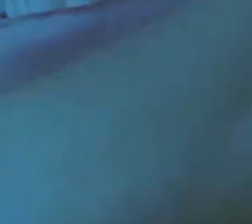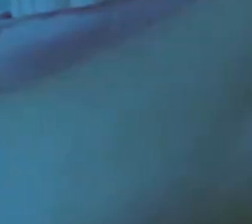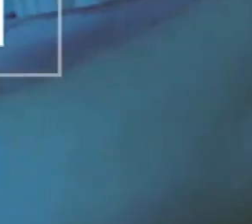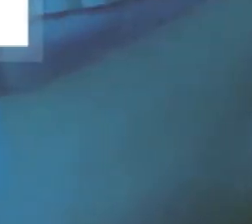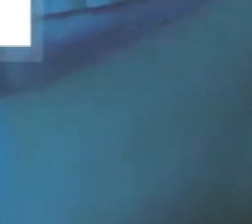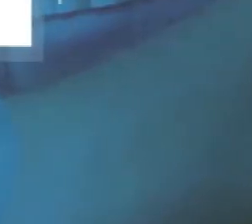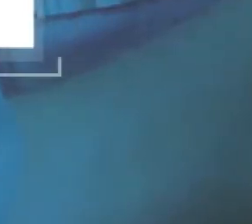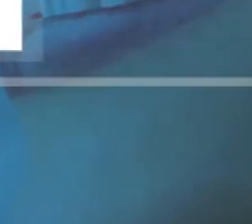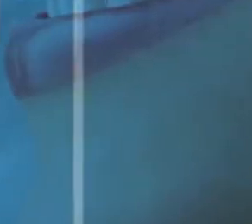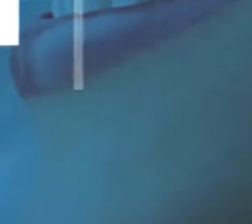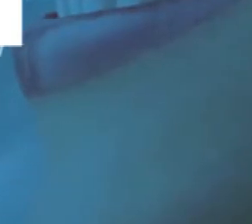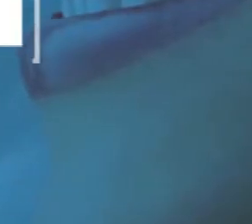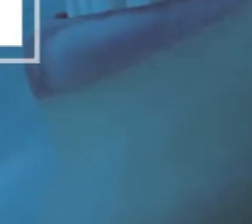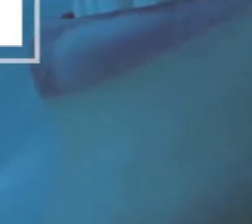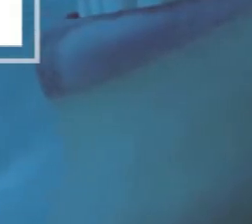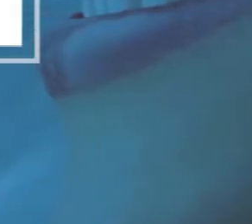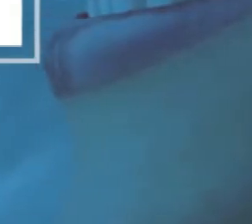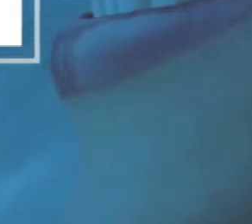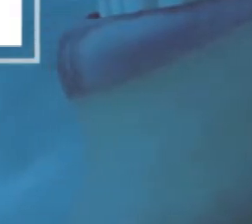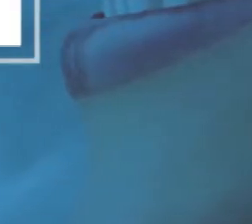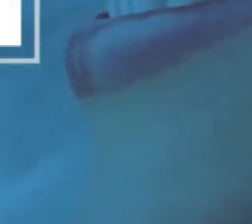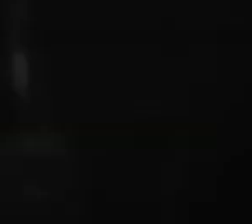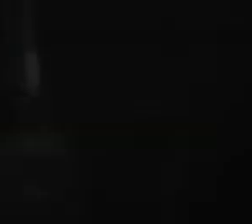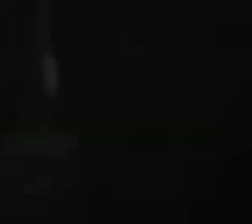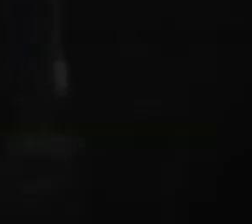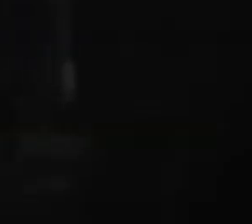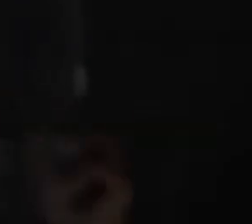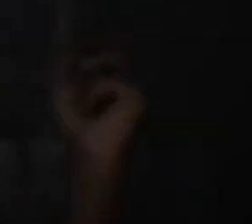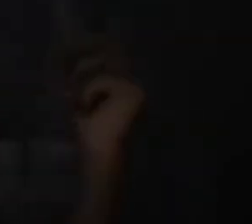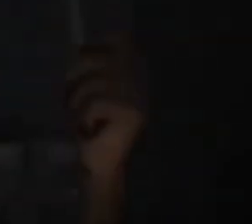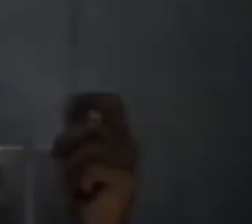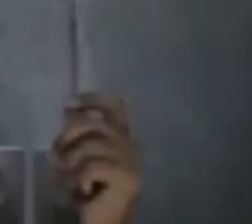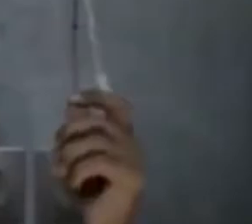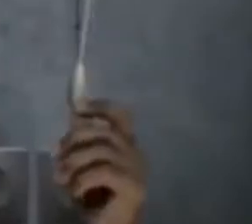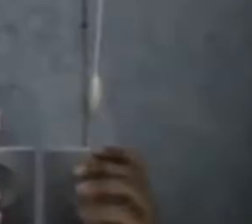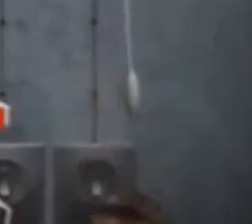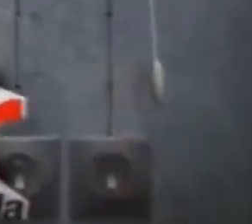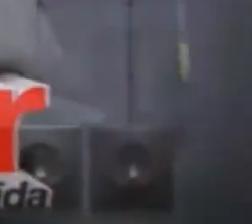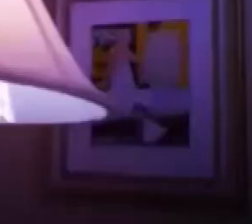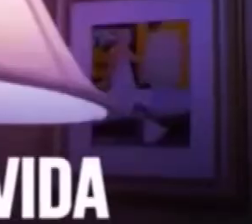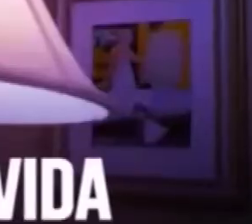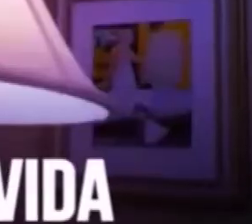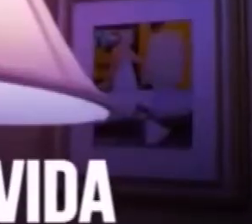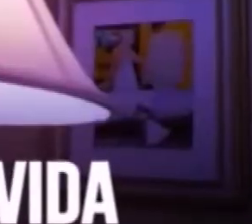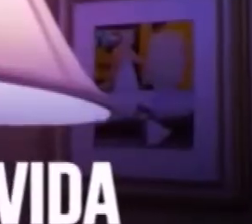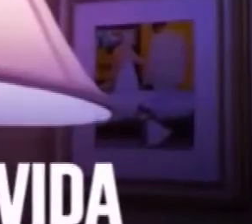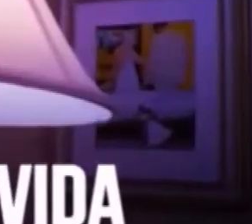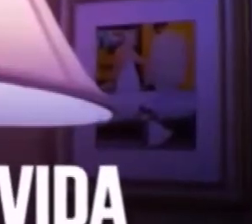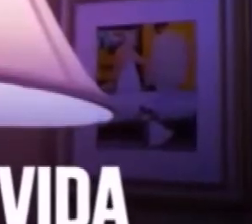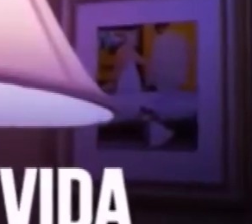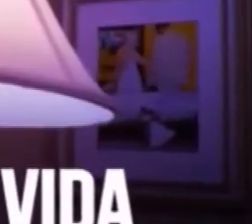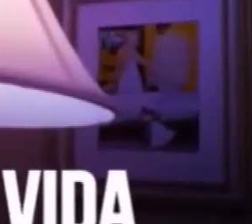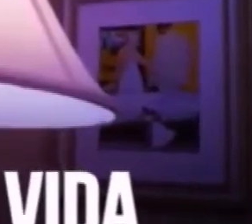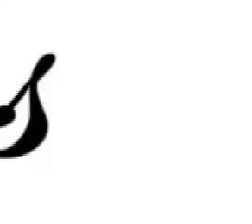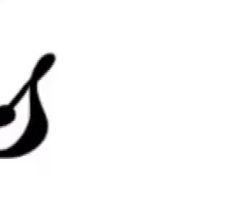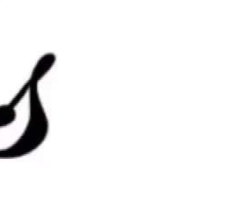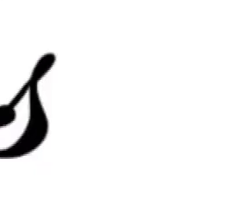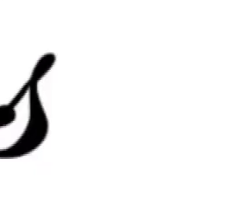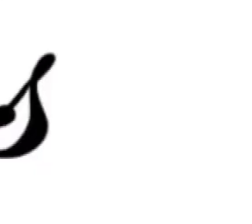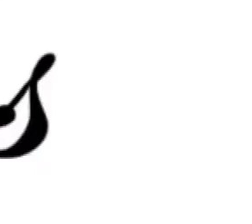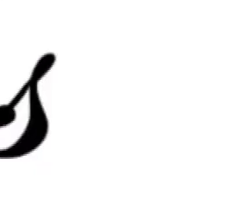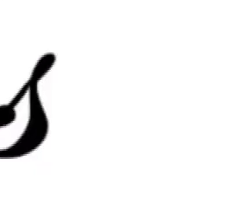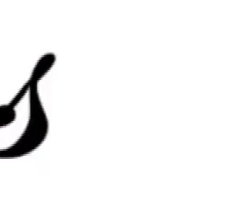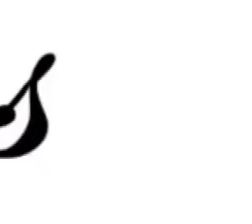odontología especializada. Visita chrome.com.co. Electrofer, ilumina tu vida.